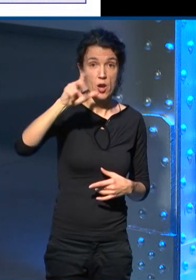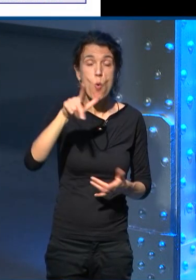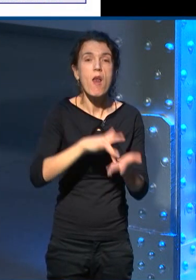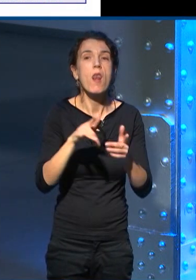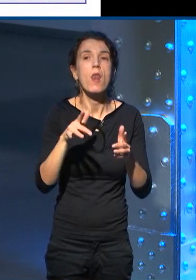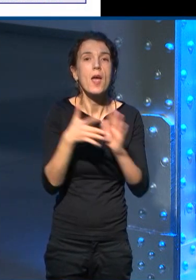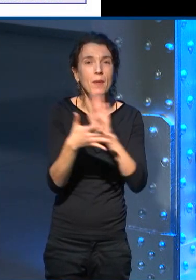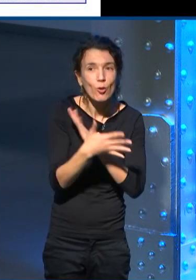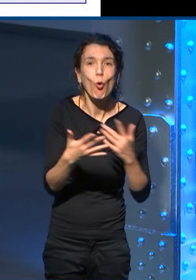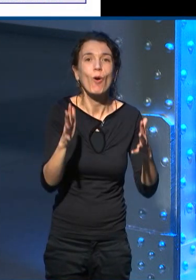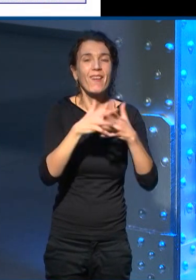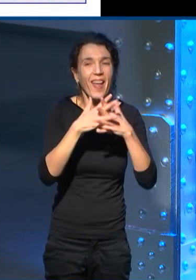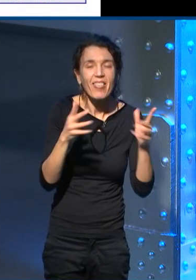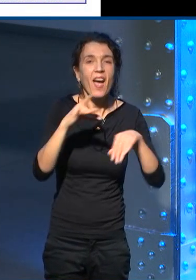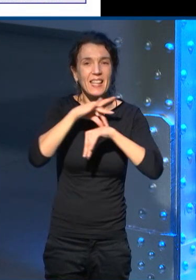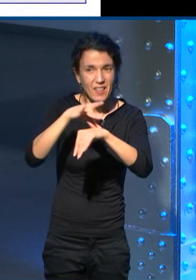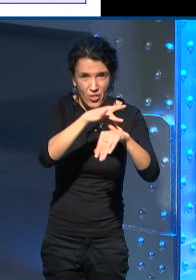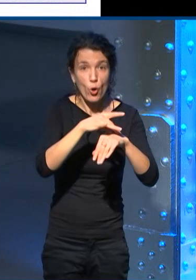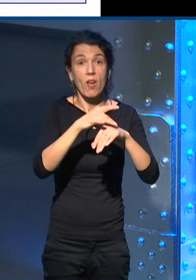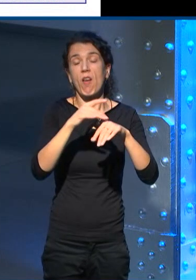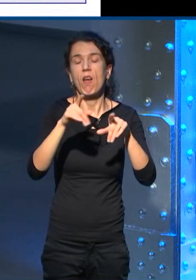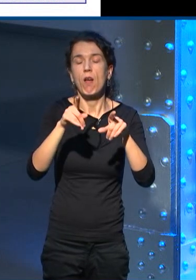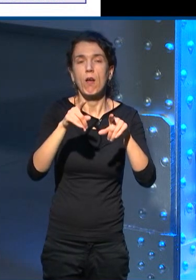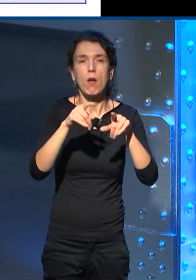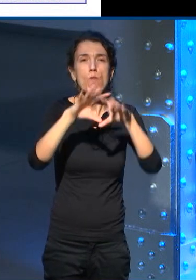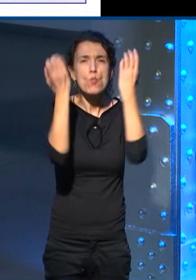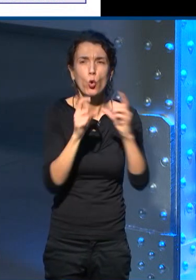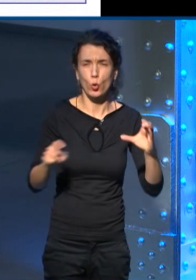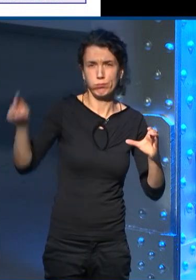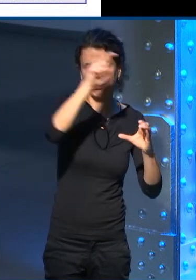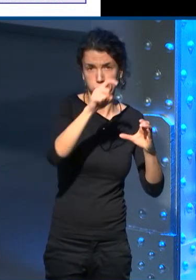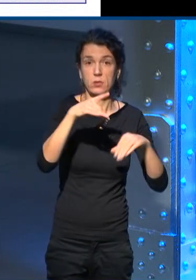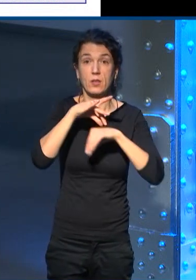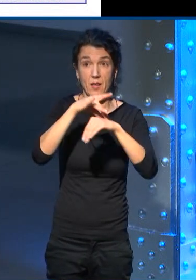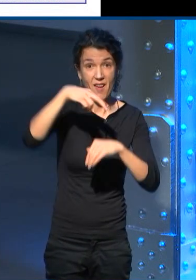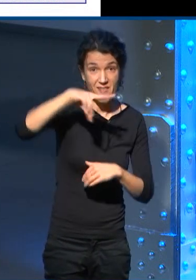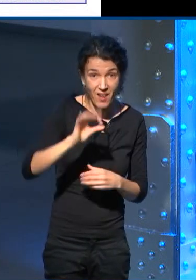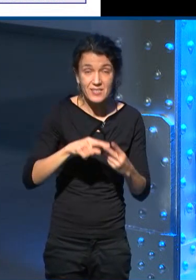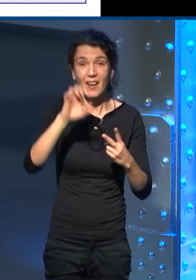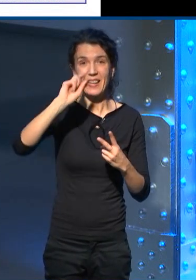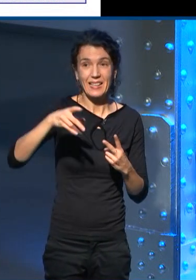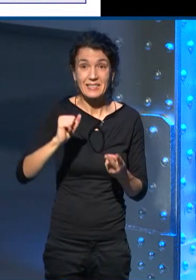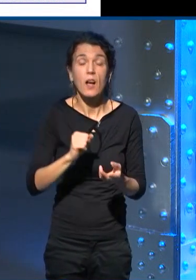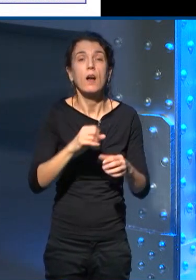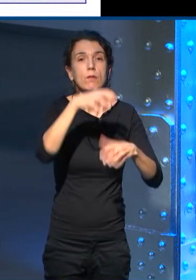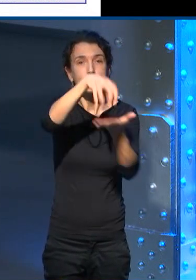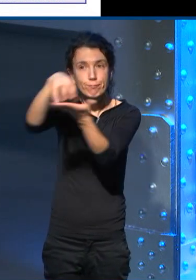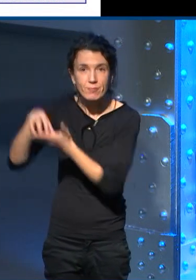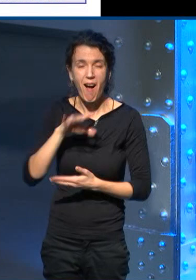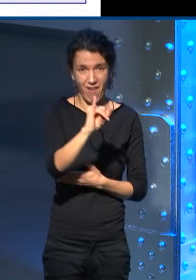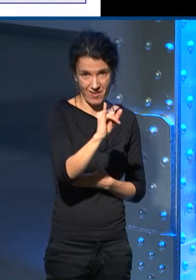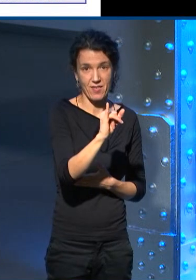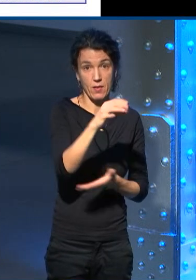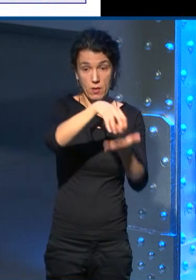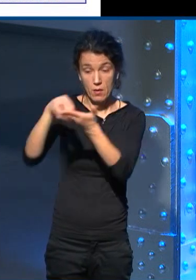red de estaciones que se llaman de espacio profundo que hay desplegadas por el mundo. Fundamentalmente, cada gran agencia, NASA y ESA en este caso, tienen 3 estaciones